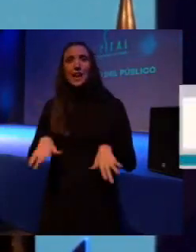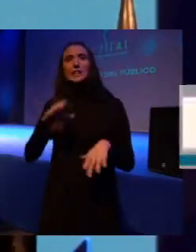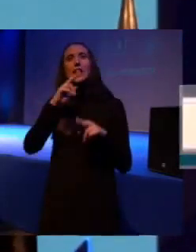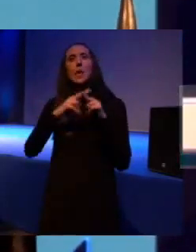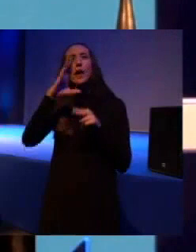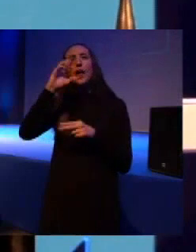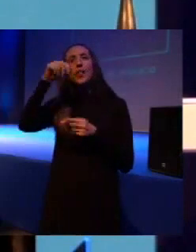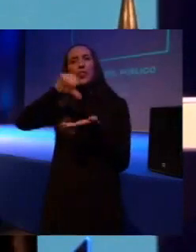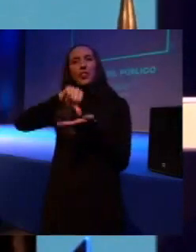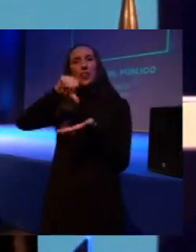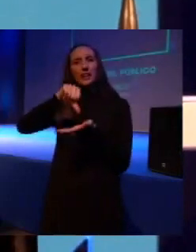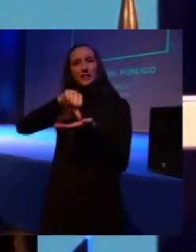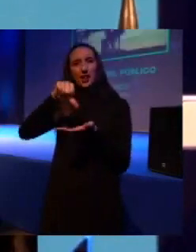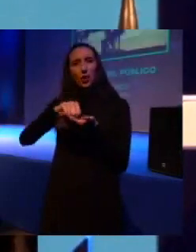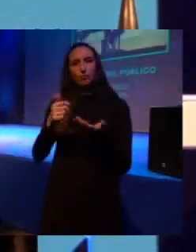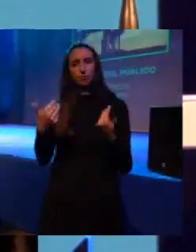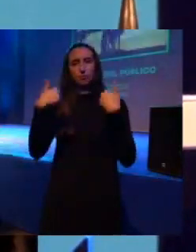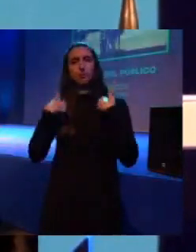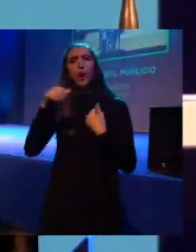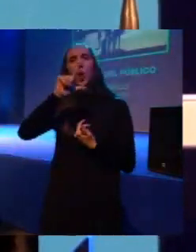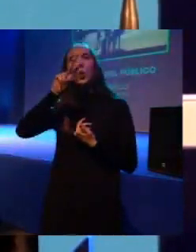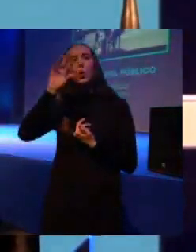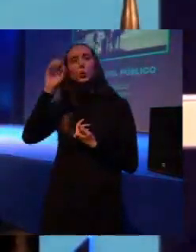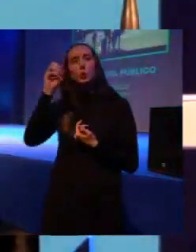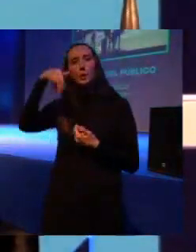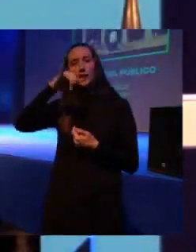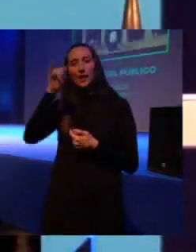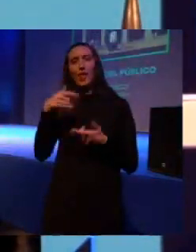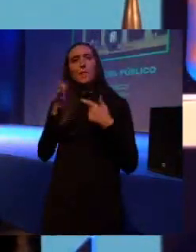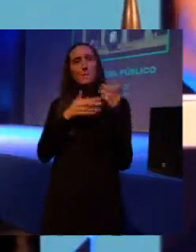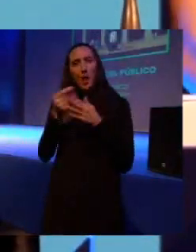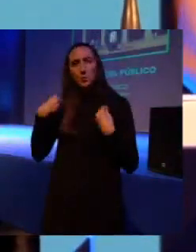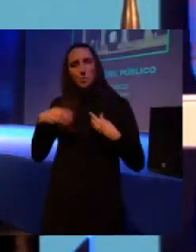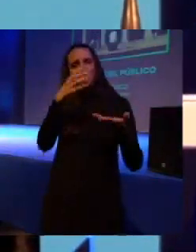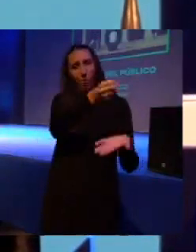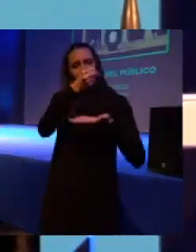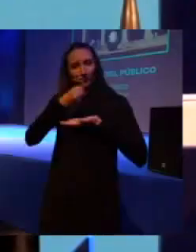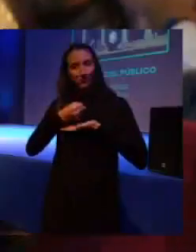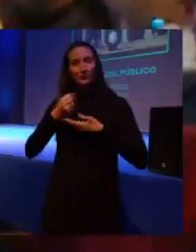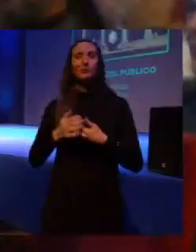Céntrico, de Luso Martínez. Recoge el premio Luso Martínez.